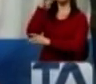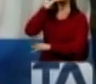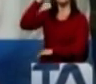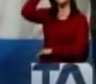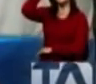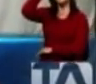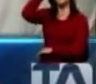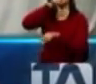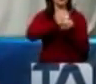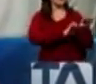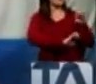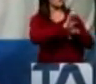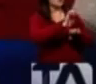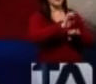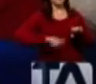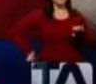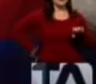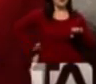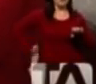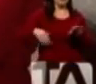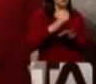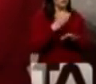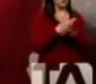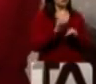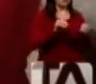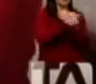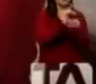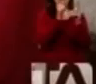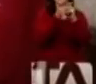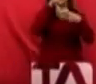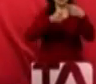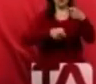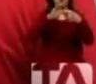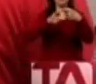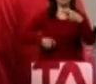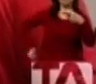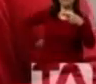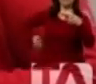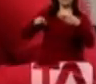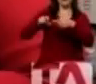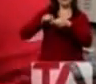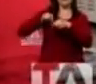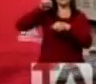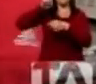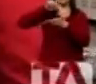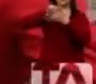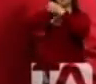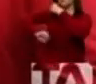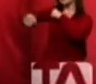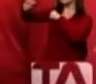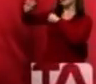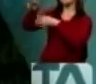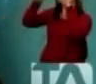trasplantarle porque el riñón todavía funciona. En ese momento le realizan una biopsia y envían la muestra a Europa. Sin